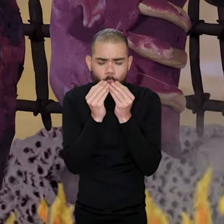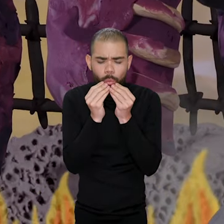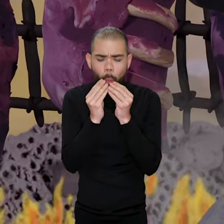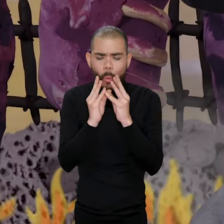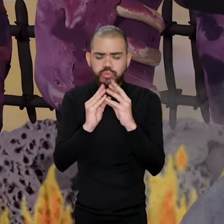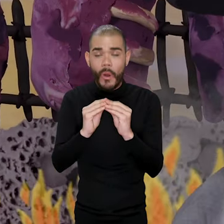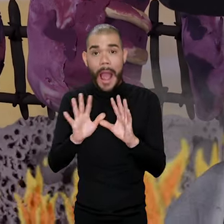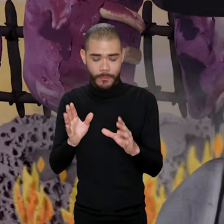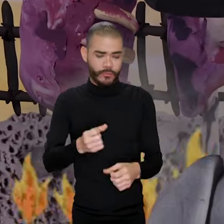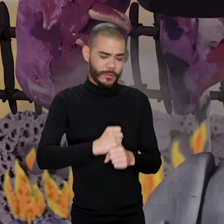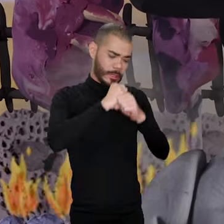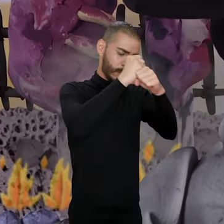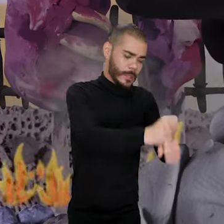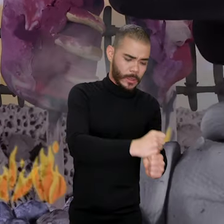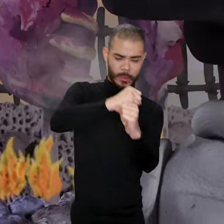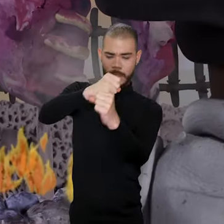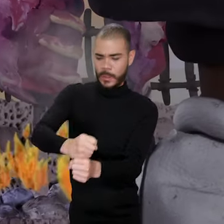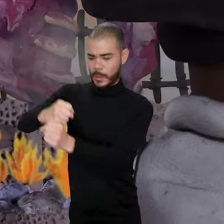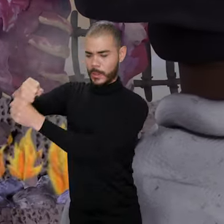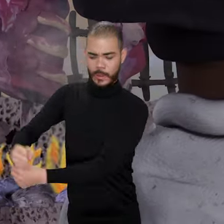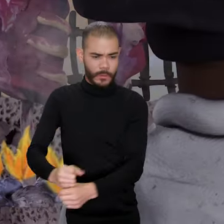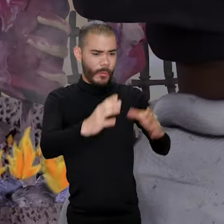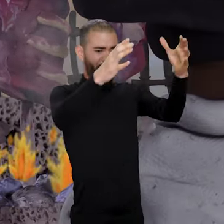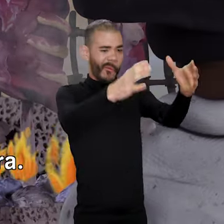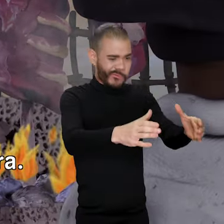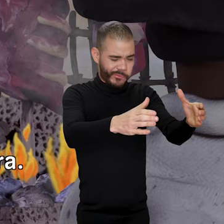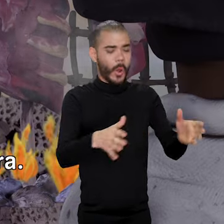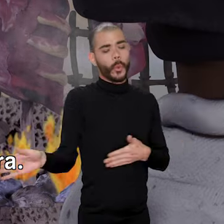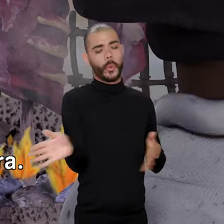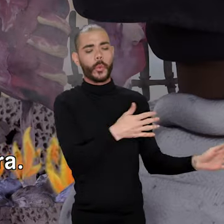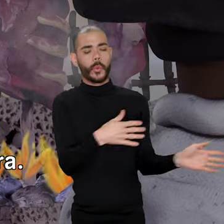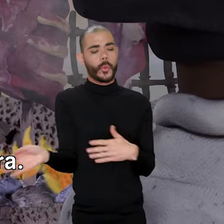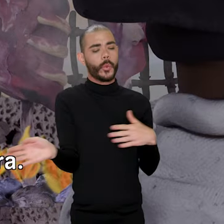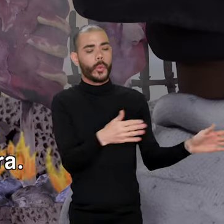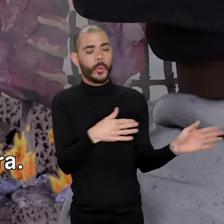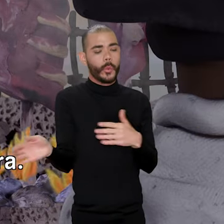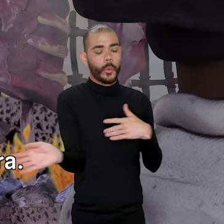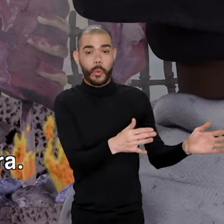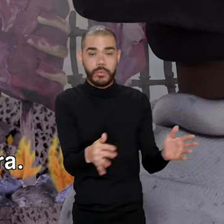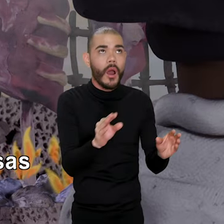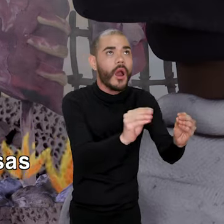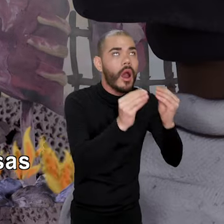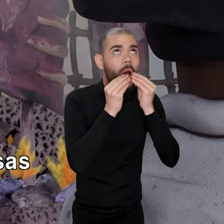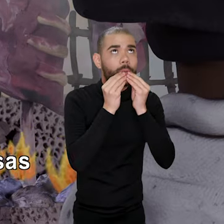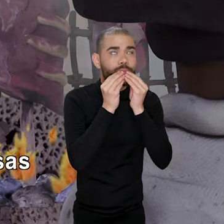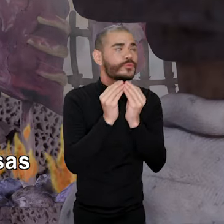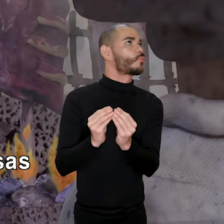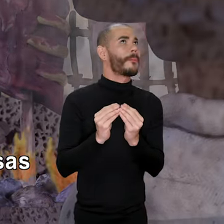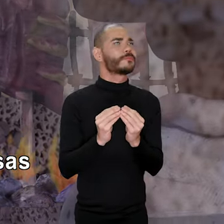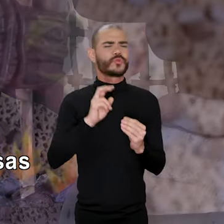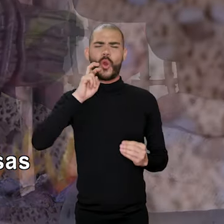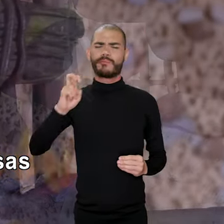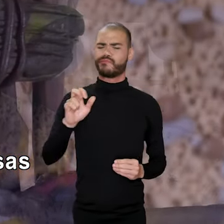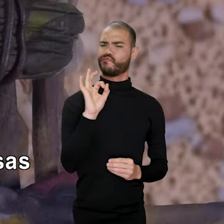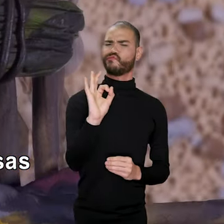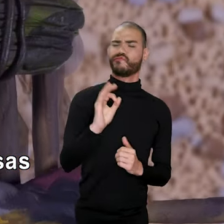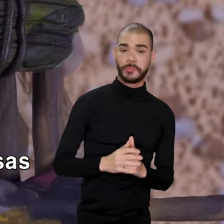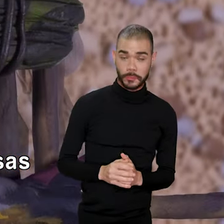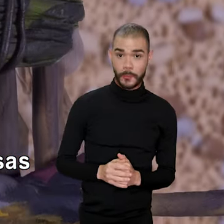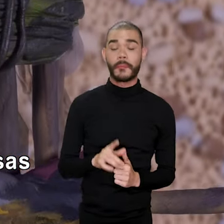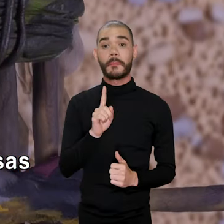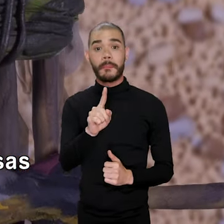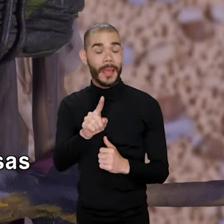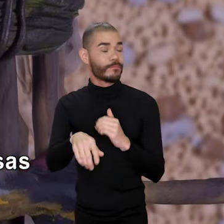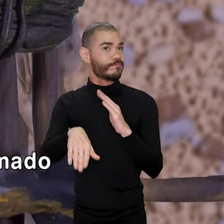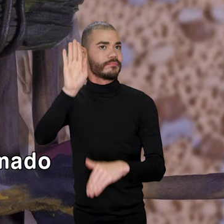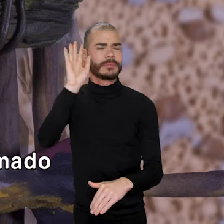varas y luego asada lentamente al calor de la leña. Así nació la ternera la llanera. Pero sin duda, una de las recetas